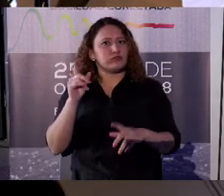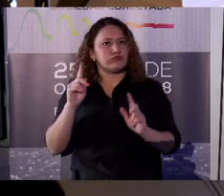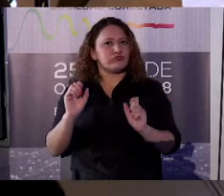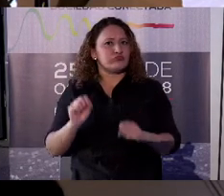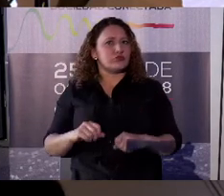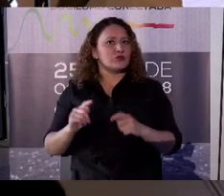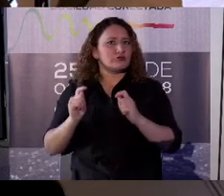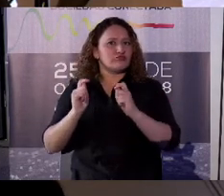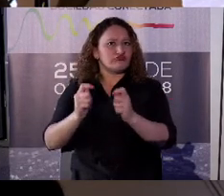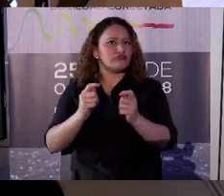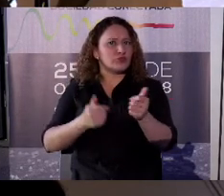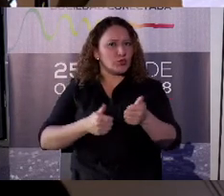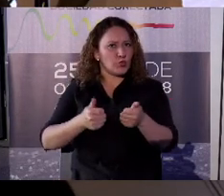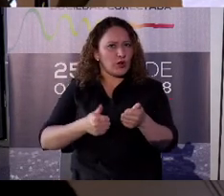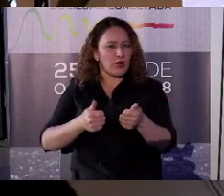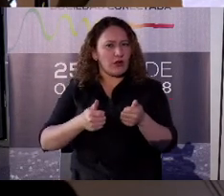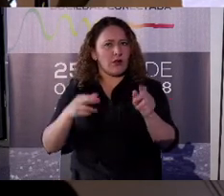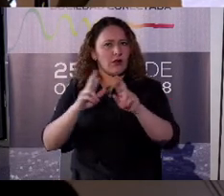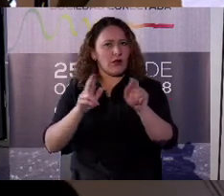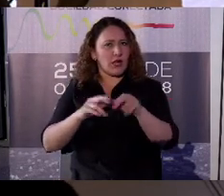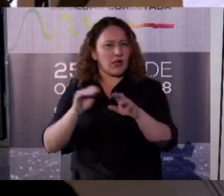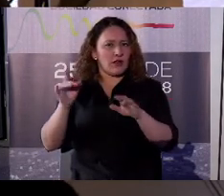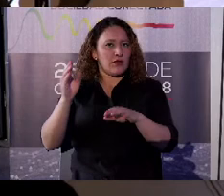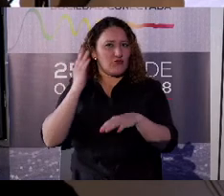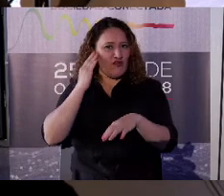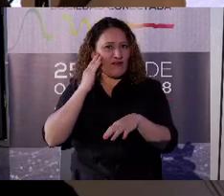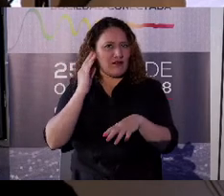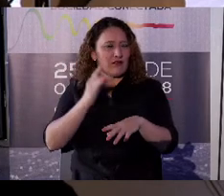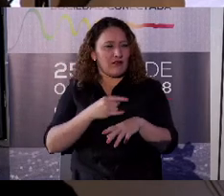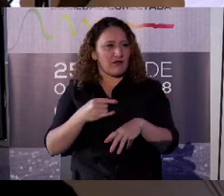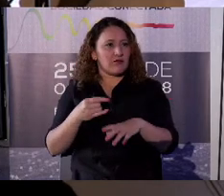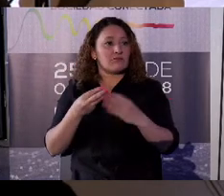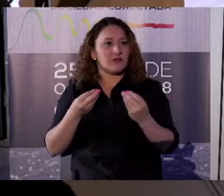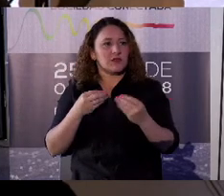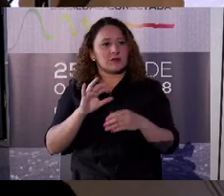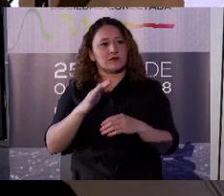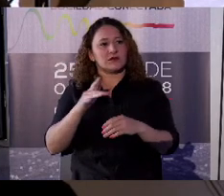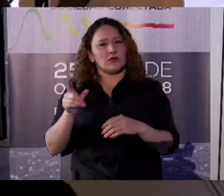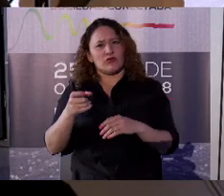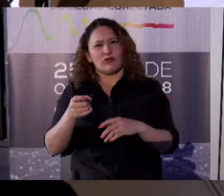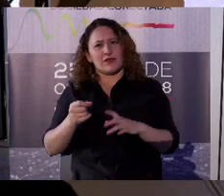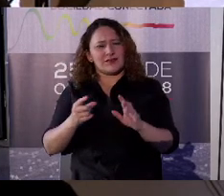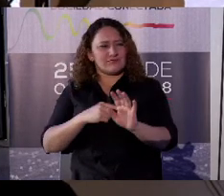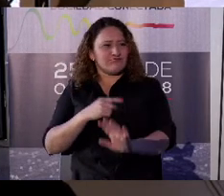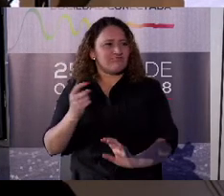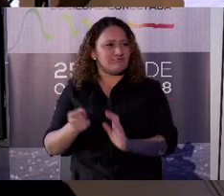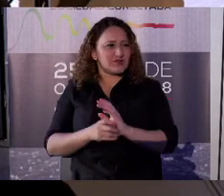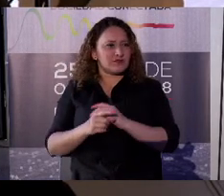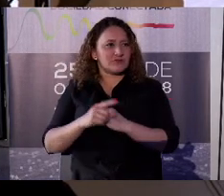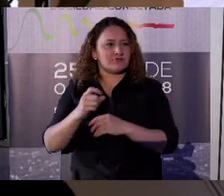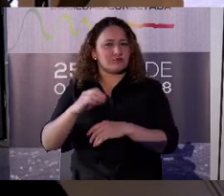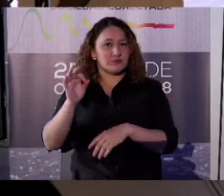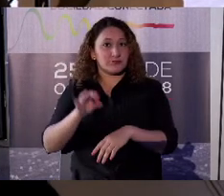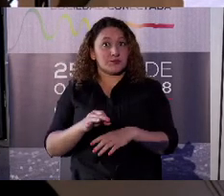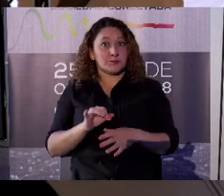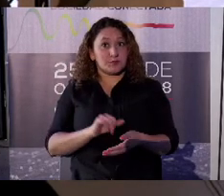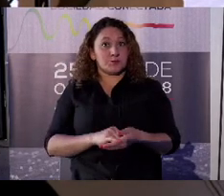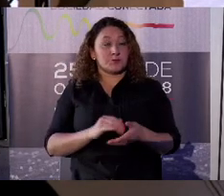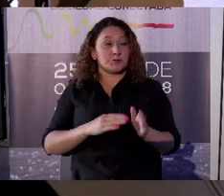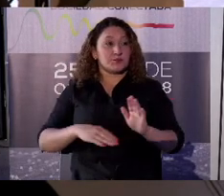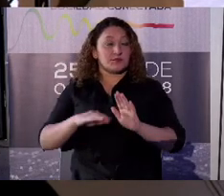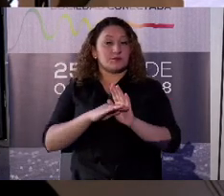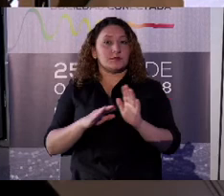a la industria móvil. Y con esto lograr lo que es la prestación de 5G al pleno potencial del estándar.